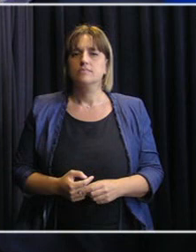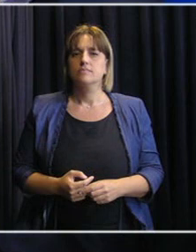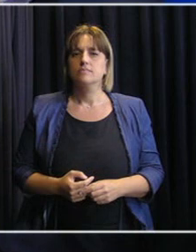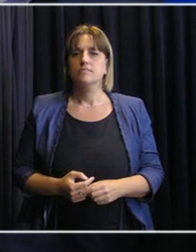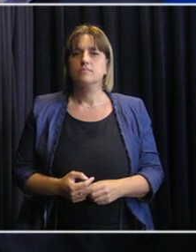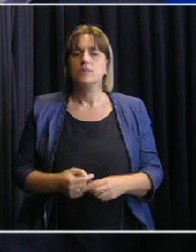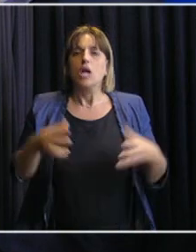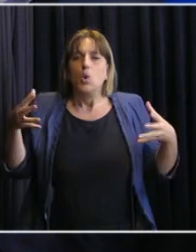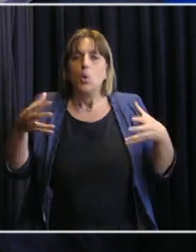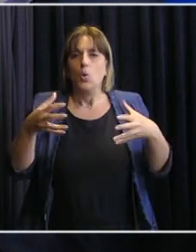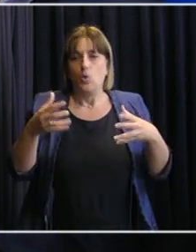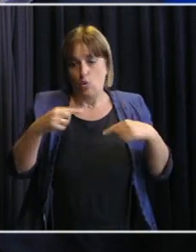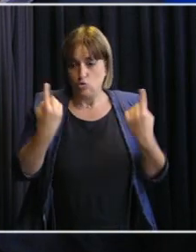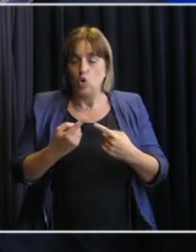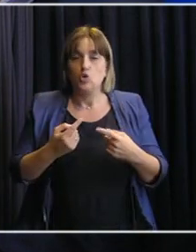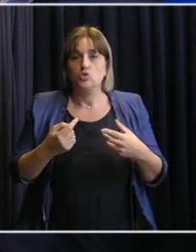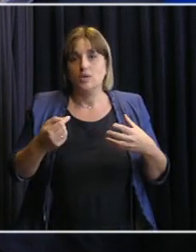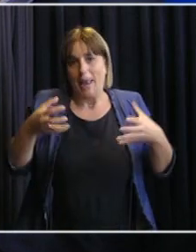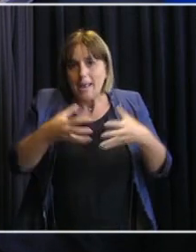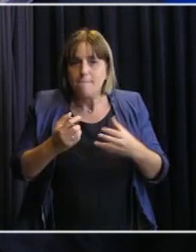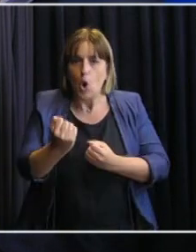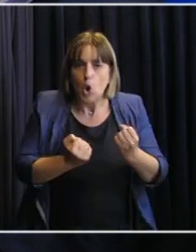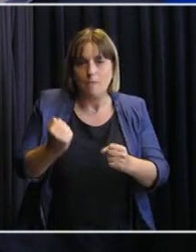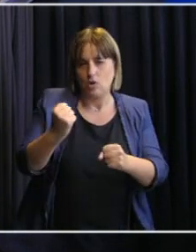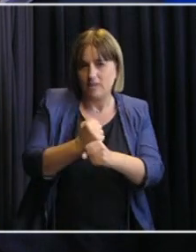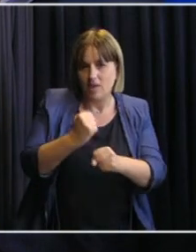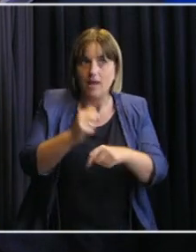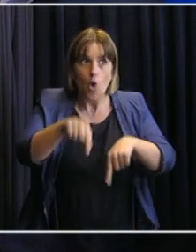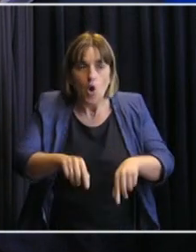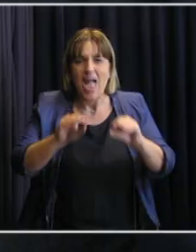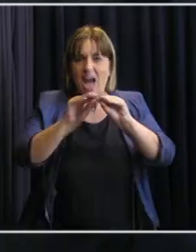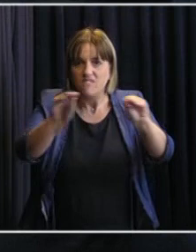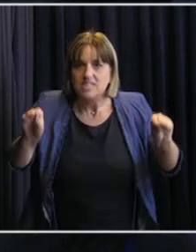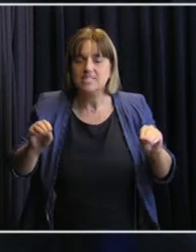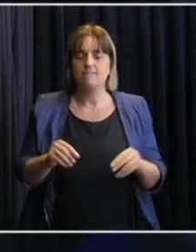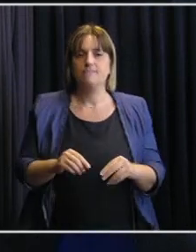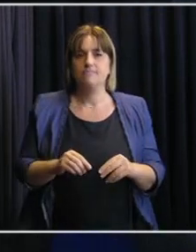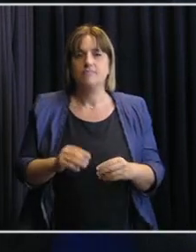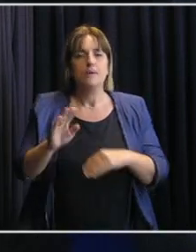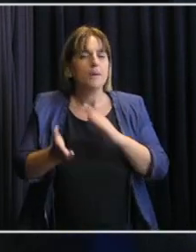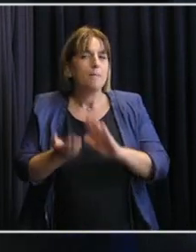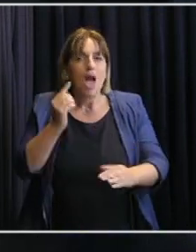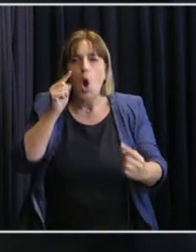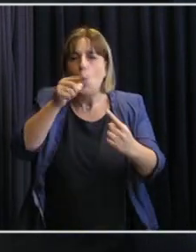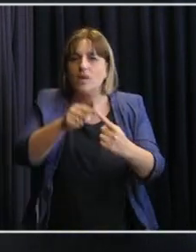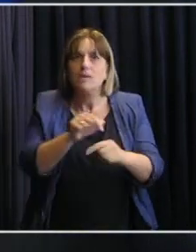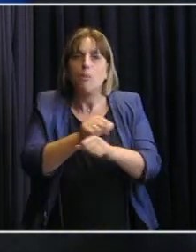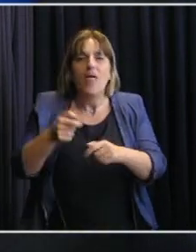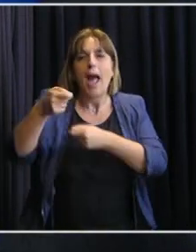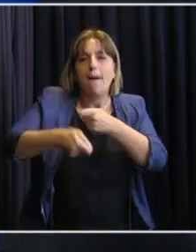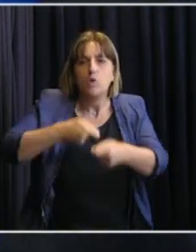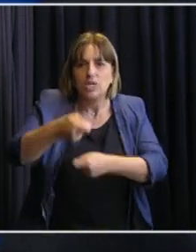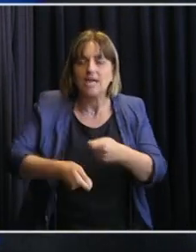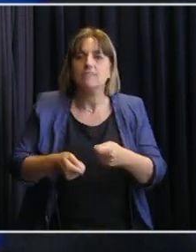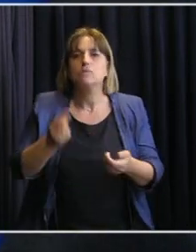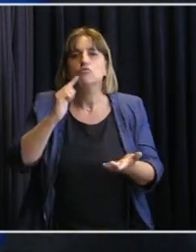El conjunto de medidas económicas que estamos anunciando en el día de hoy tienen por objetivo contribuir a la